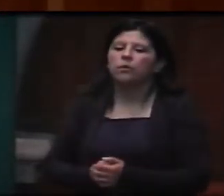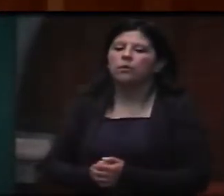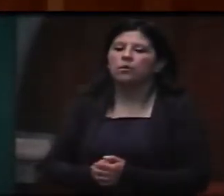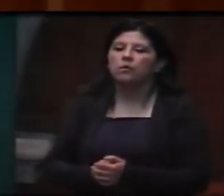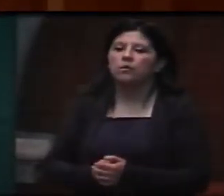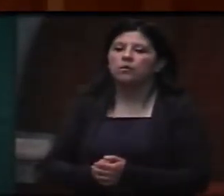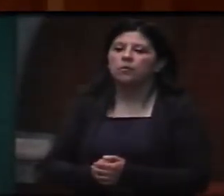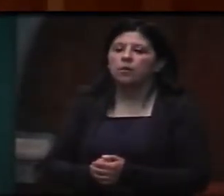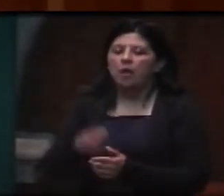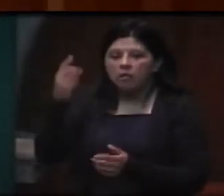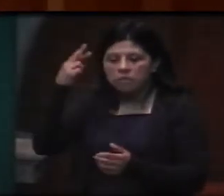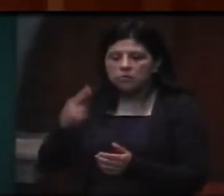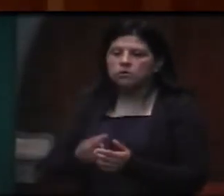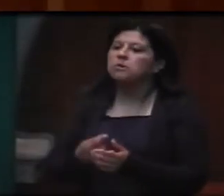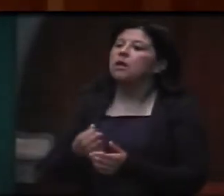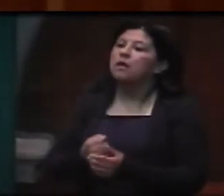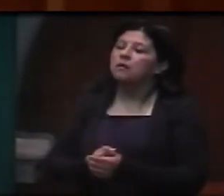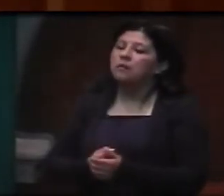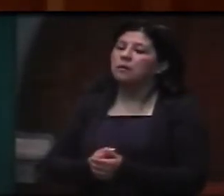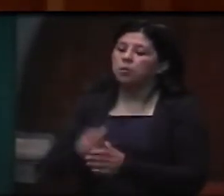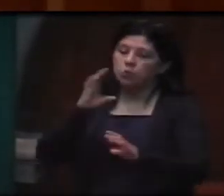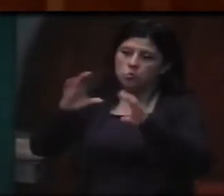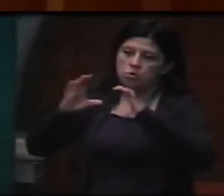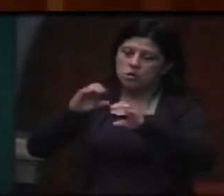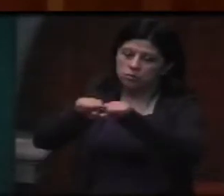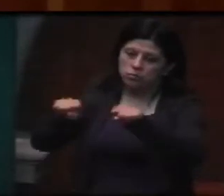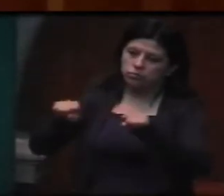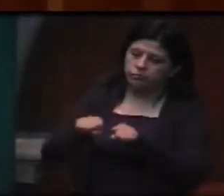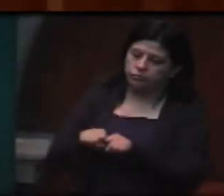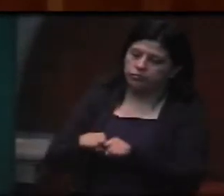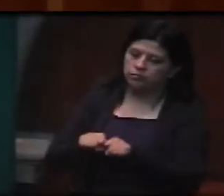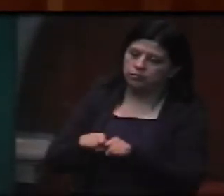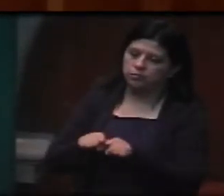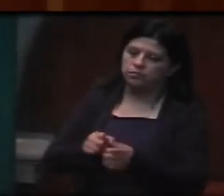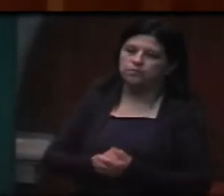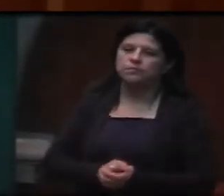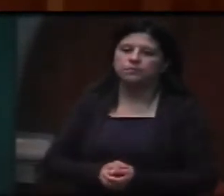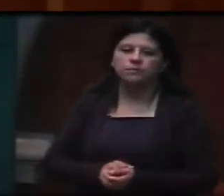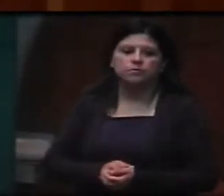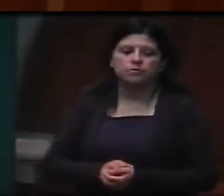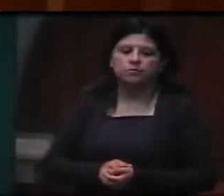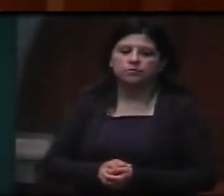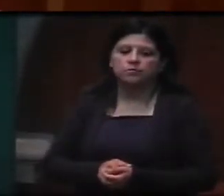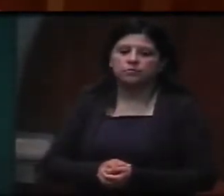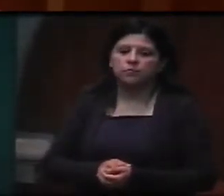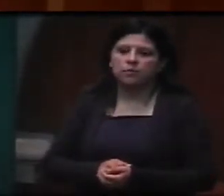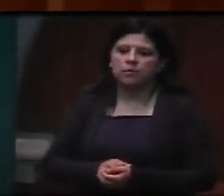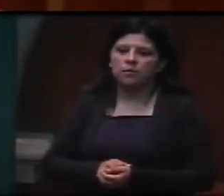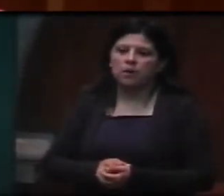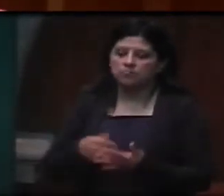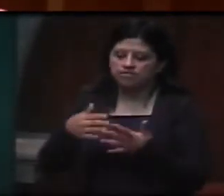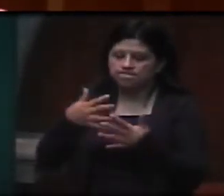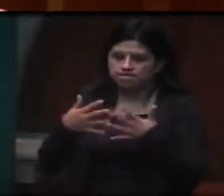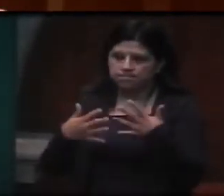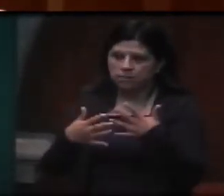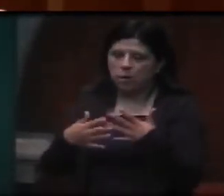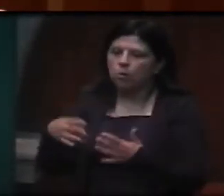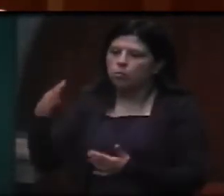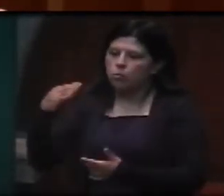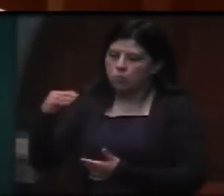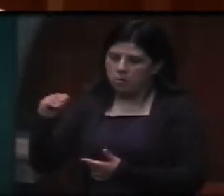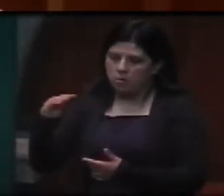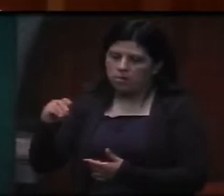de Comunicación Social tendrá las siguientes atribuciones. Fracción 9.